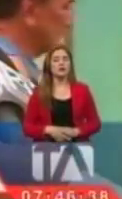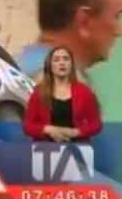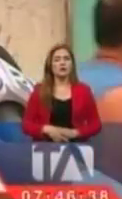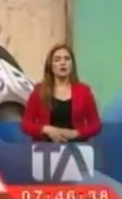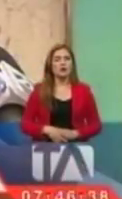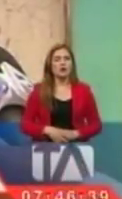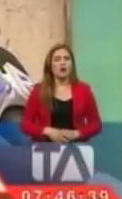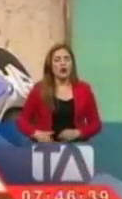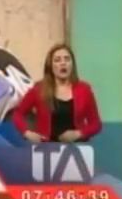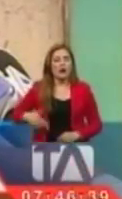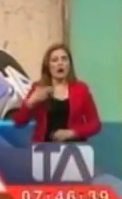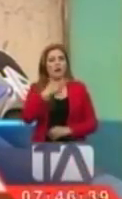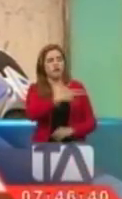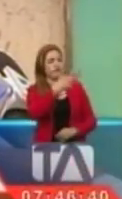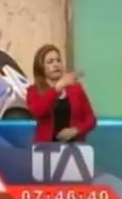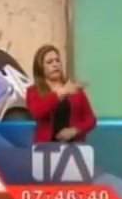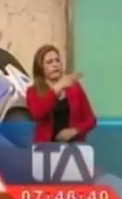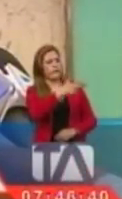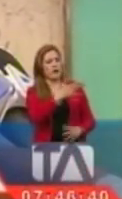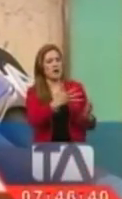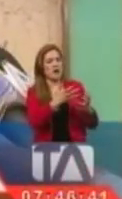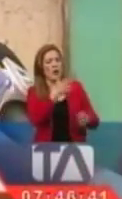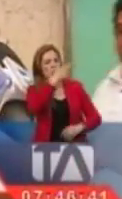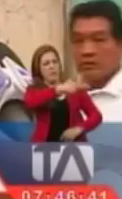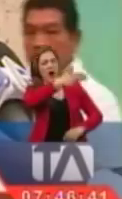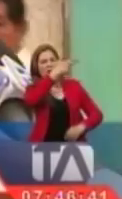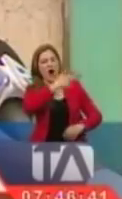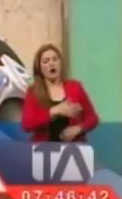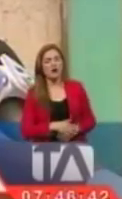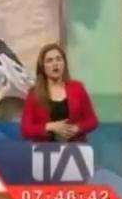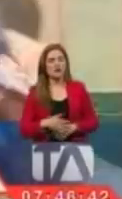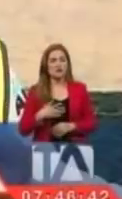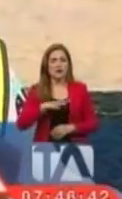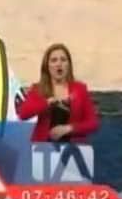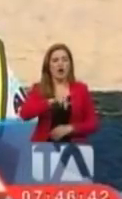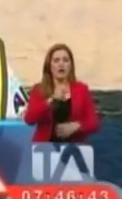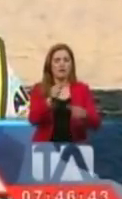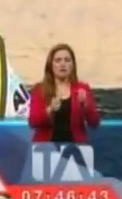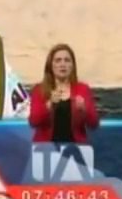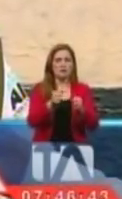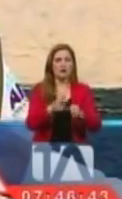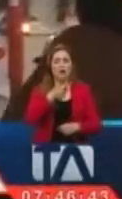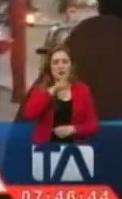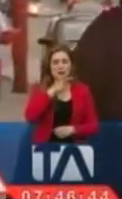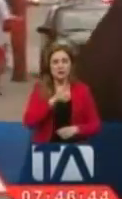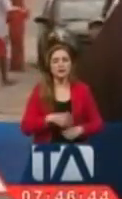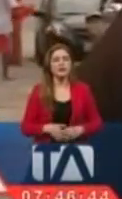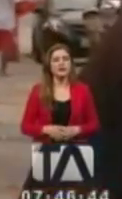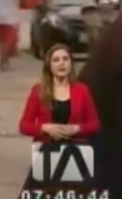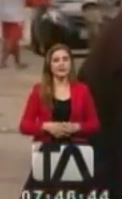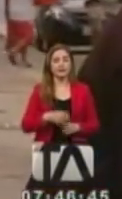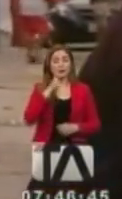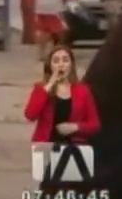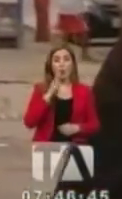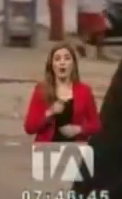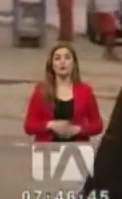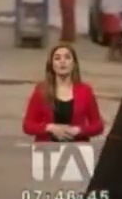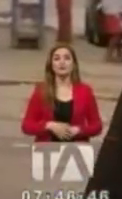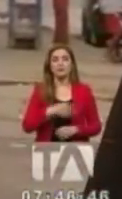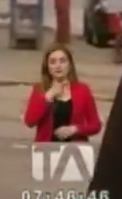amedrentarnos con un arma a apuntarnos a querer disparar y llevarse la unidad cada va con síntomas de alcohol si el individuo supuestamente